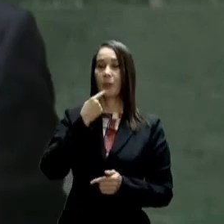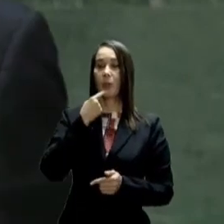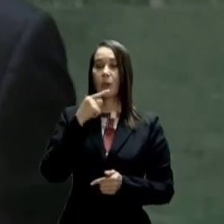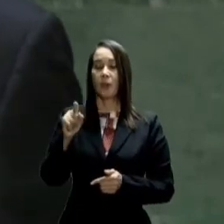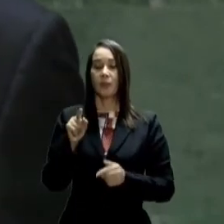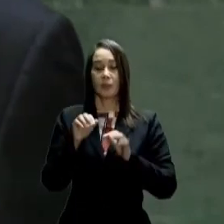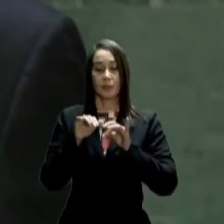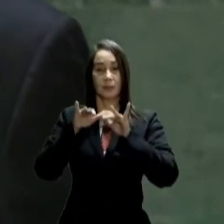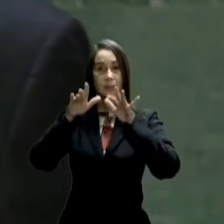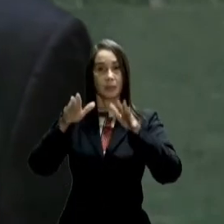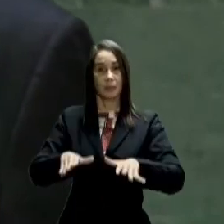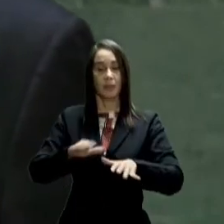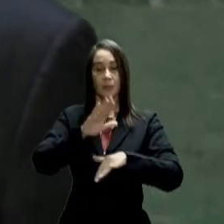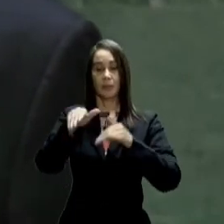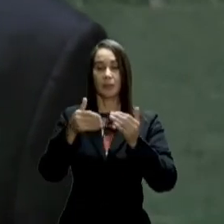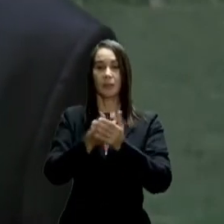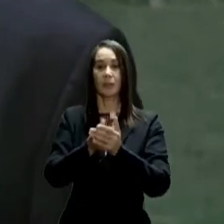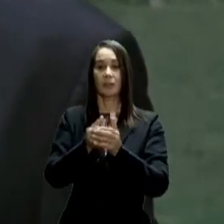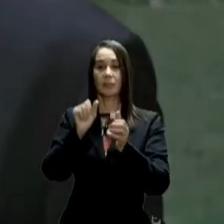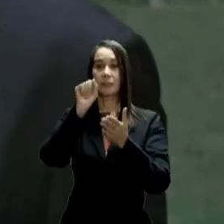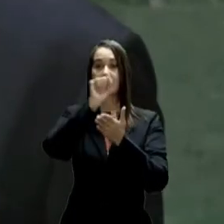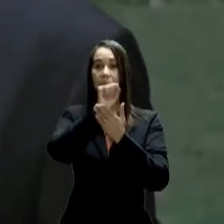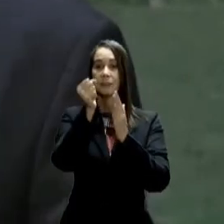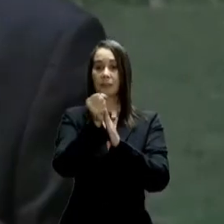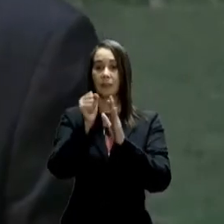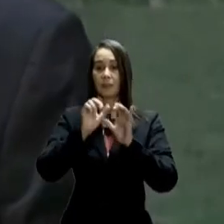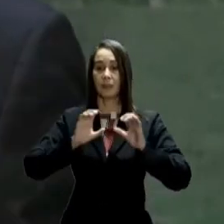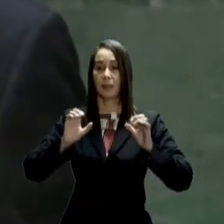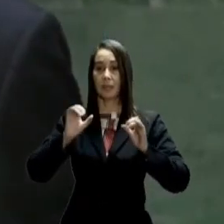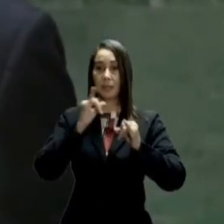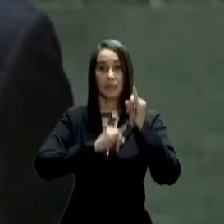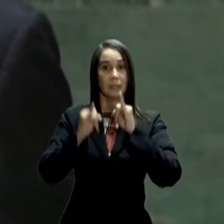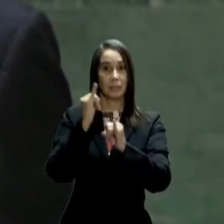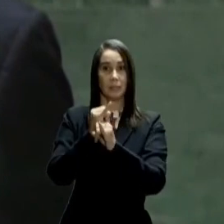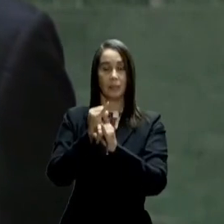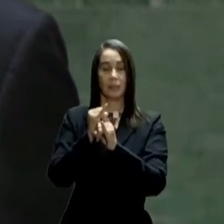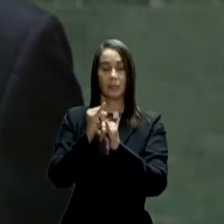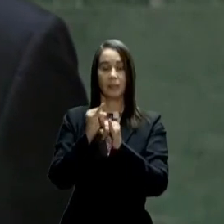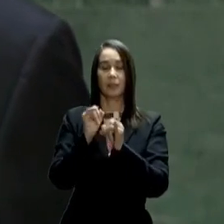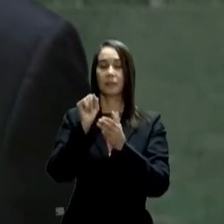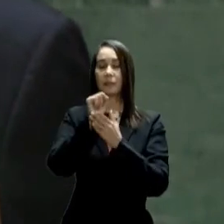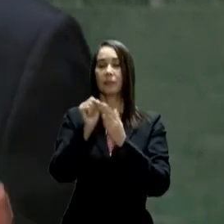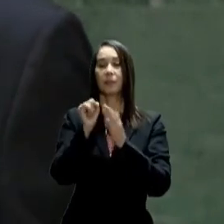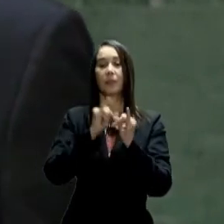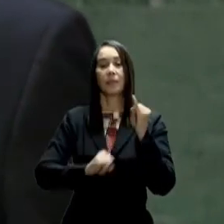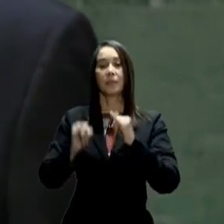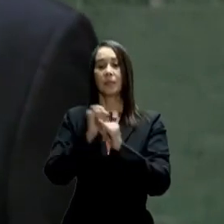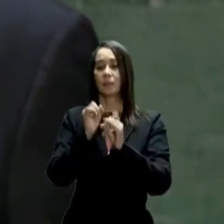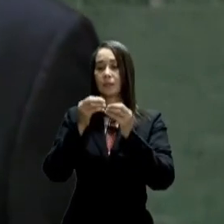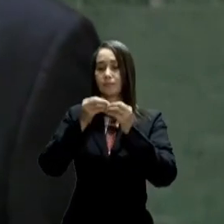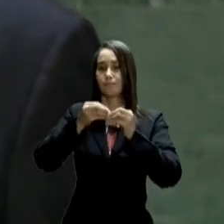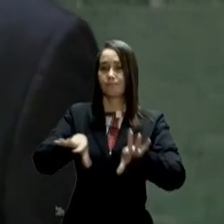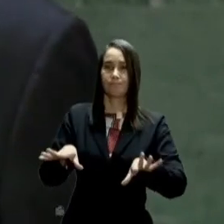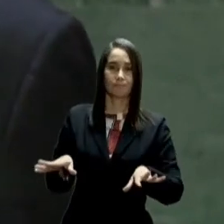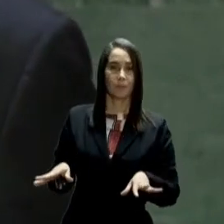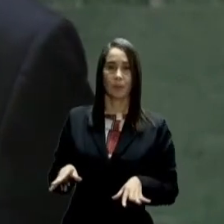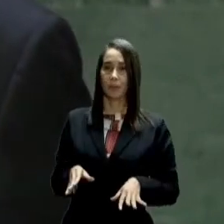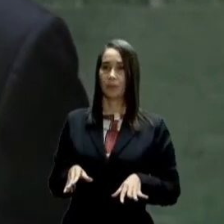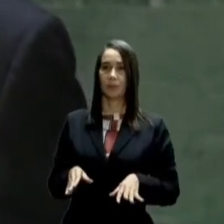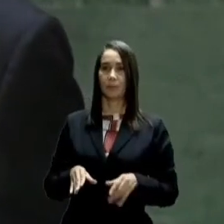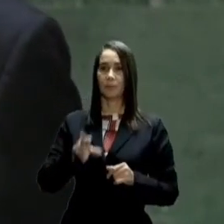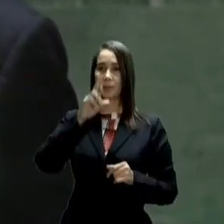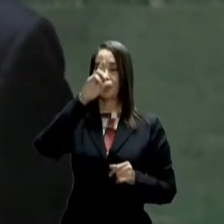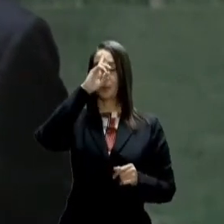secretario general del Sistema Financiero Internacional, el Sistema Financiero Internacional está roto.